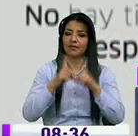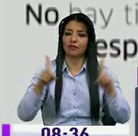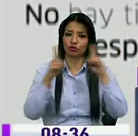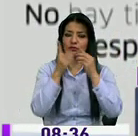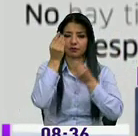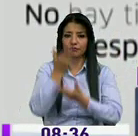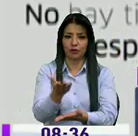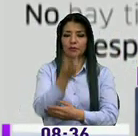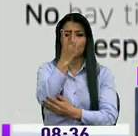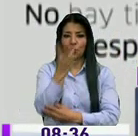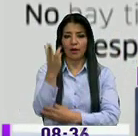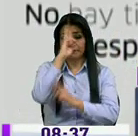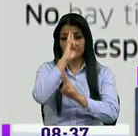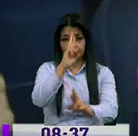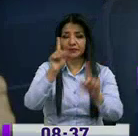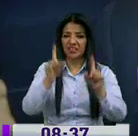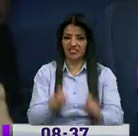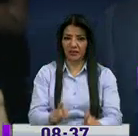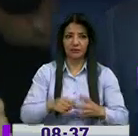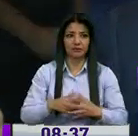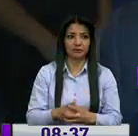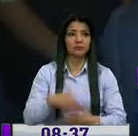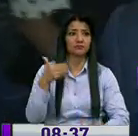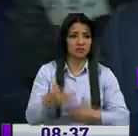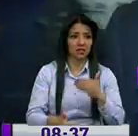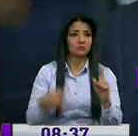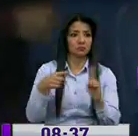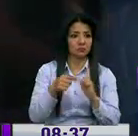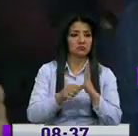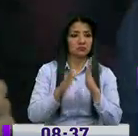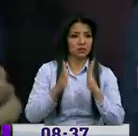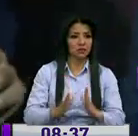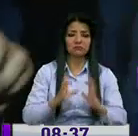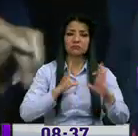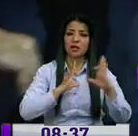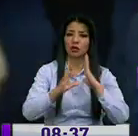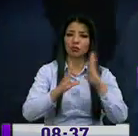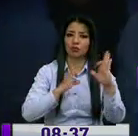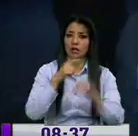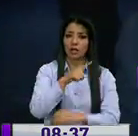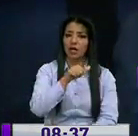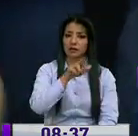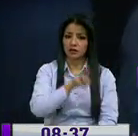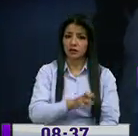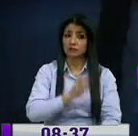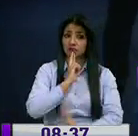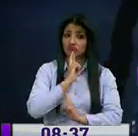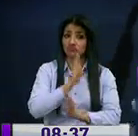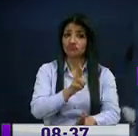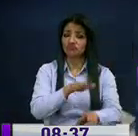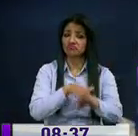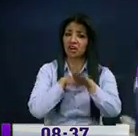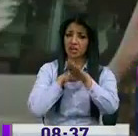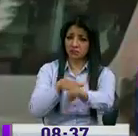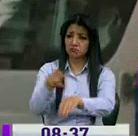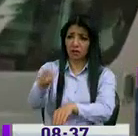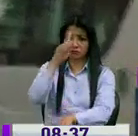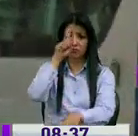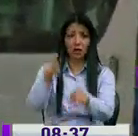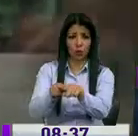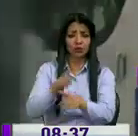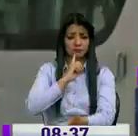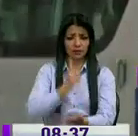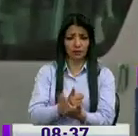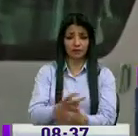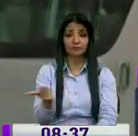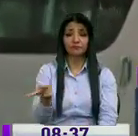web. Y estas declaraciones más tarde fueron apoyadas por el ministro de Telecomunicaciones, Andrés Michelena, quien explicó que las dos